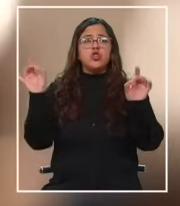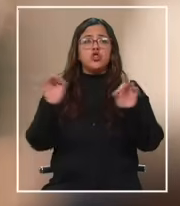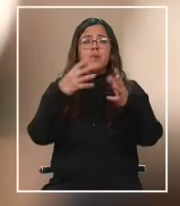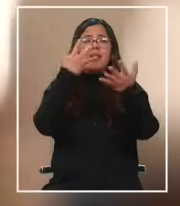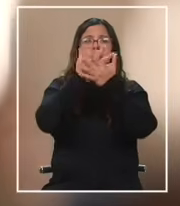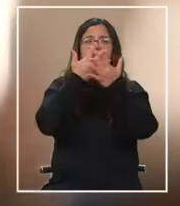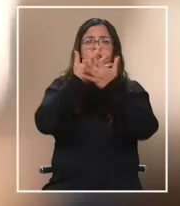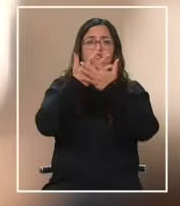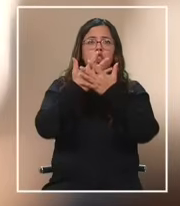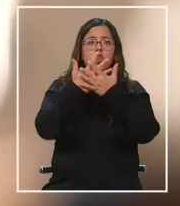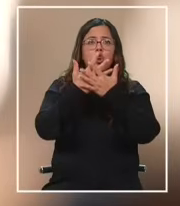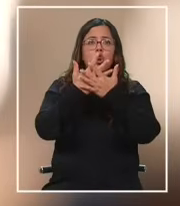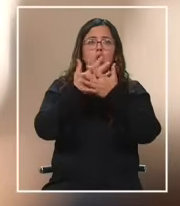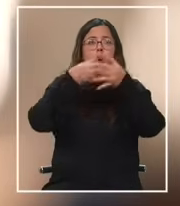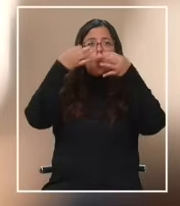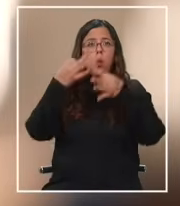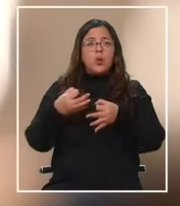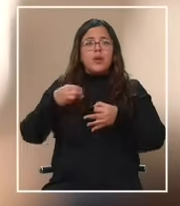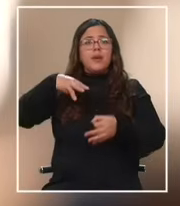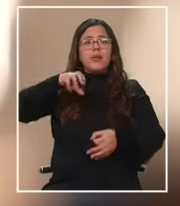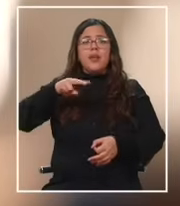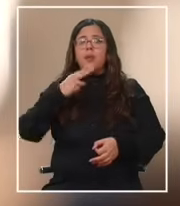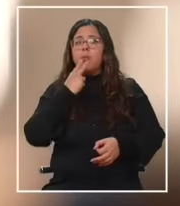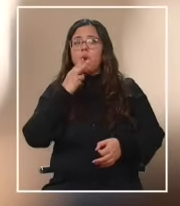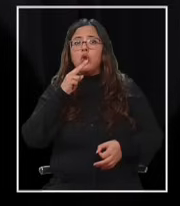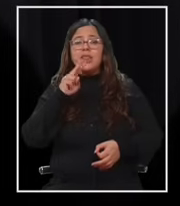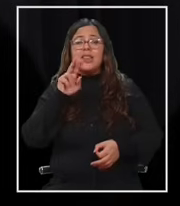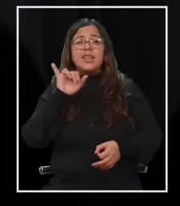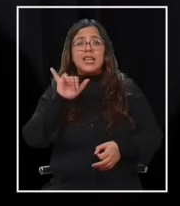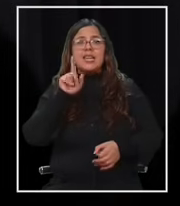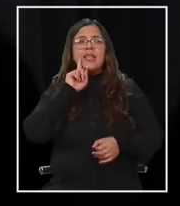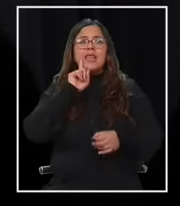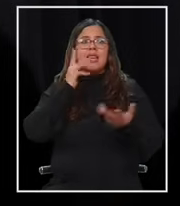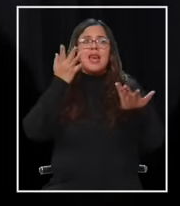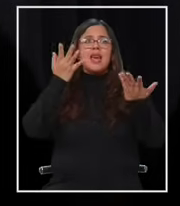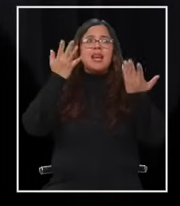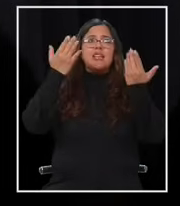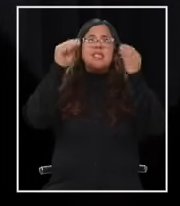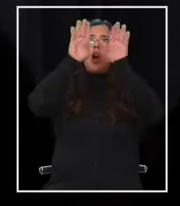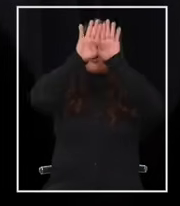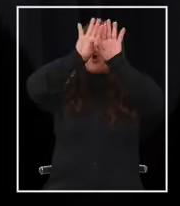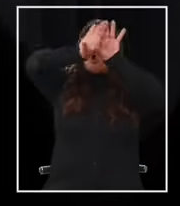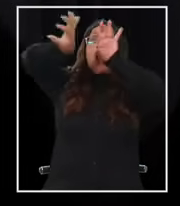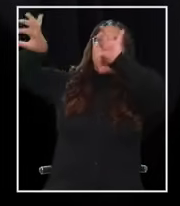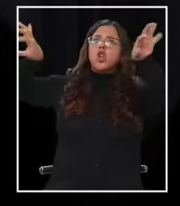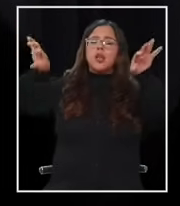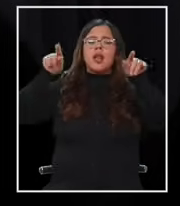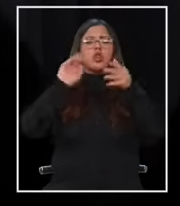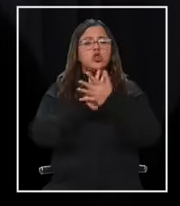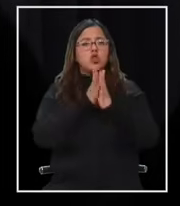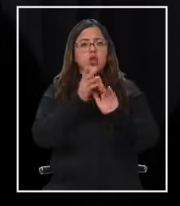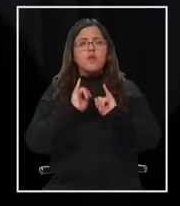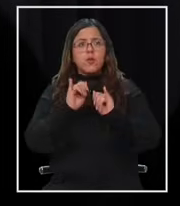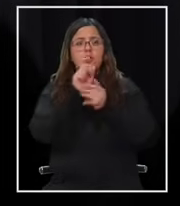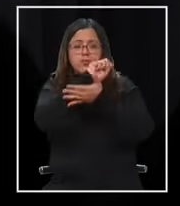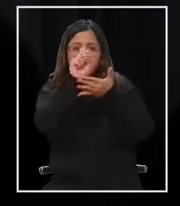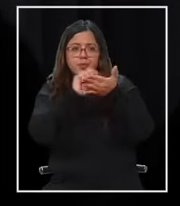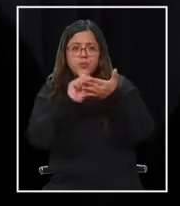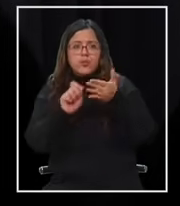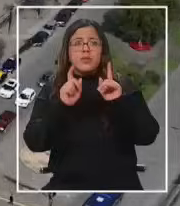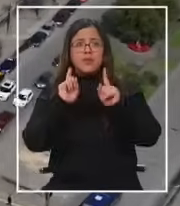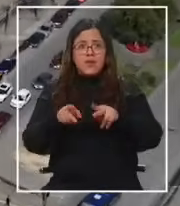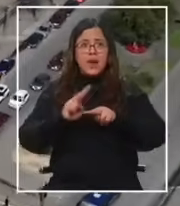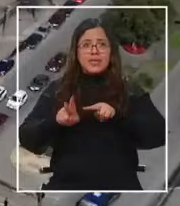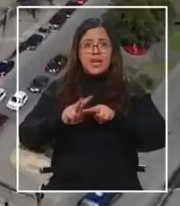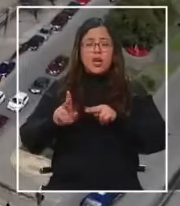vidrio, pero justo la de la Monty tenía una cortina. Todo lo registrado, uno como personal debe